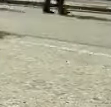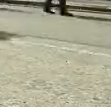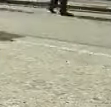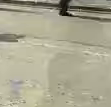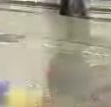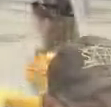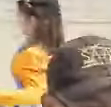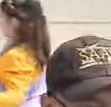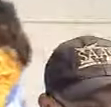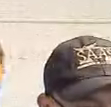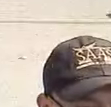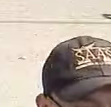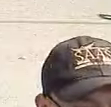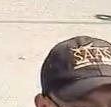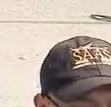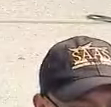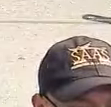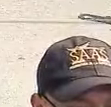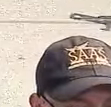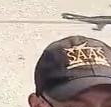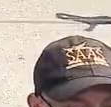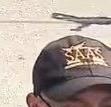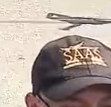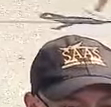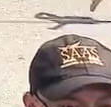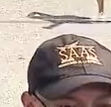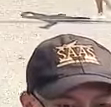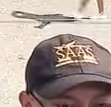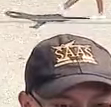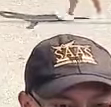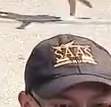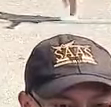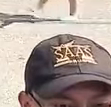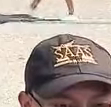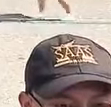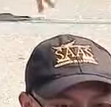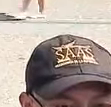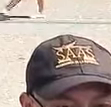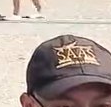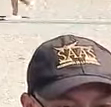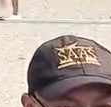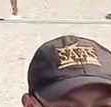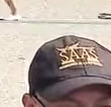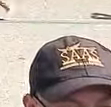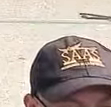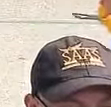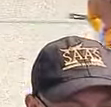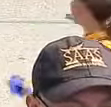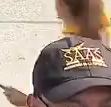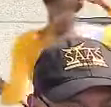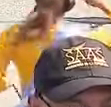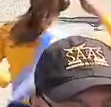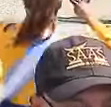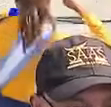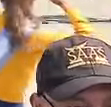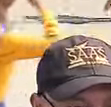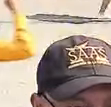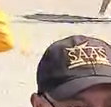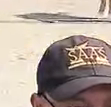participado en diversos desfiles y en exhibiciones y resaltan los valores de